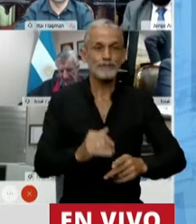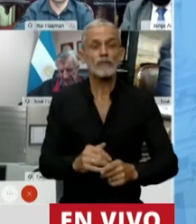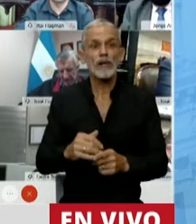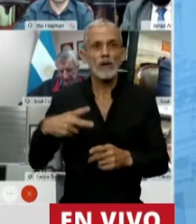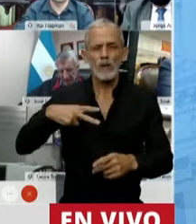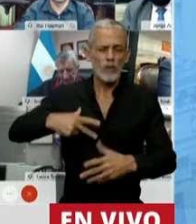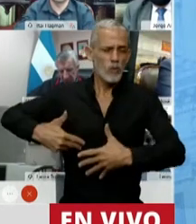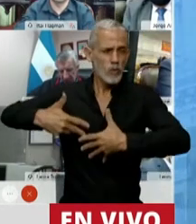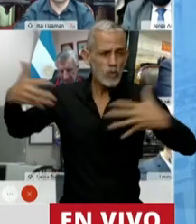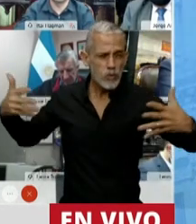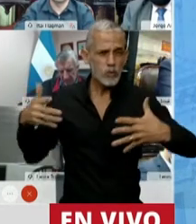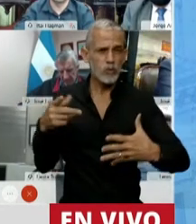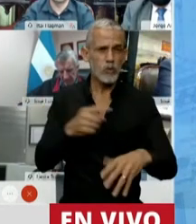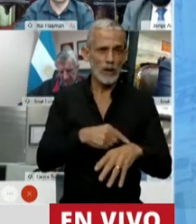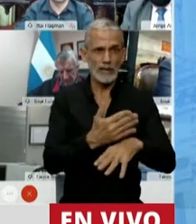nivel patrimonial.